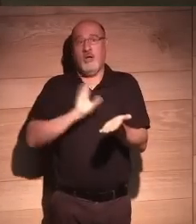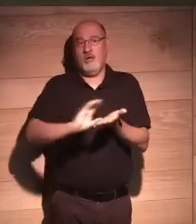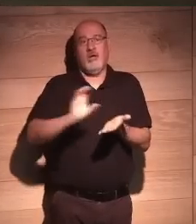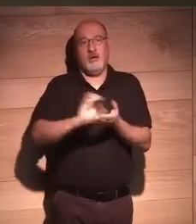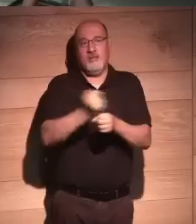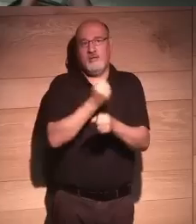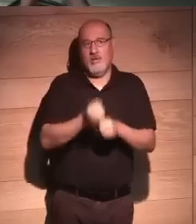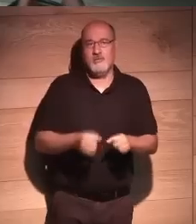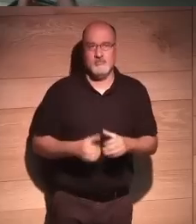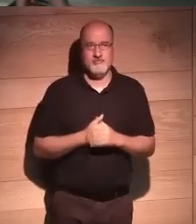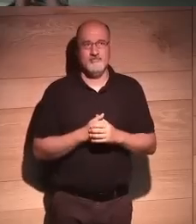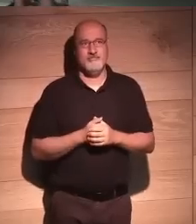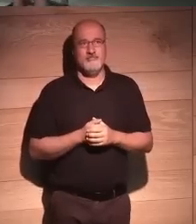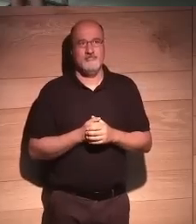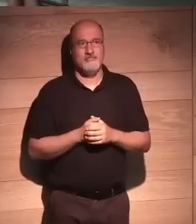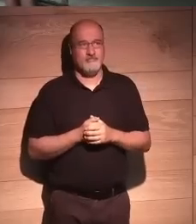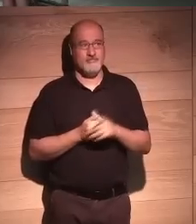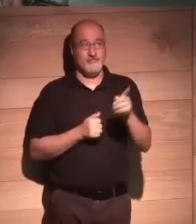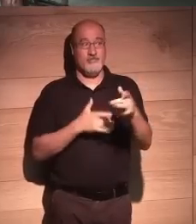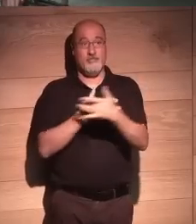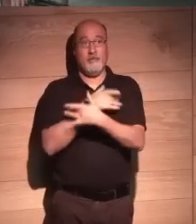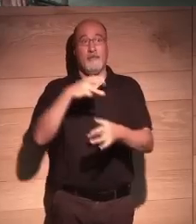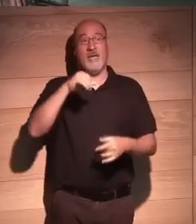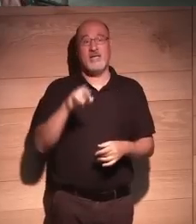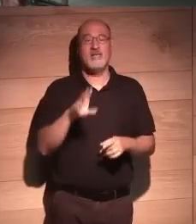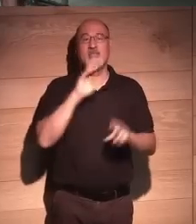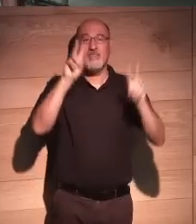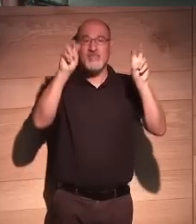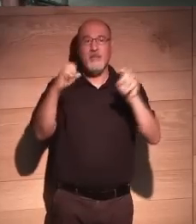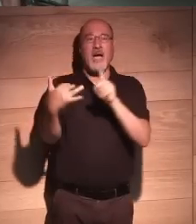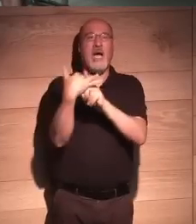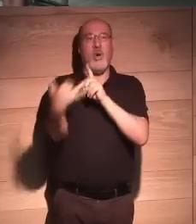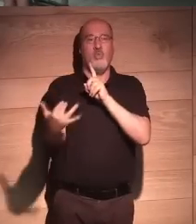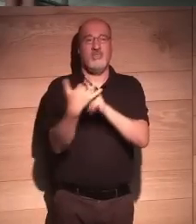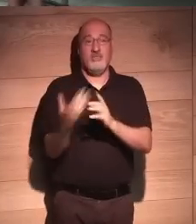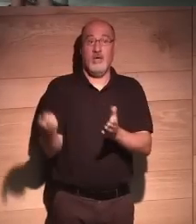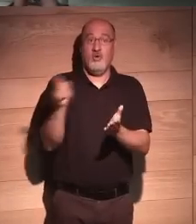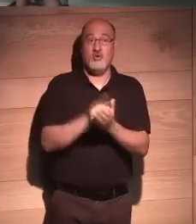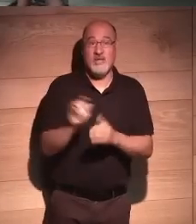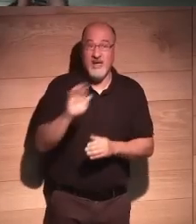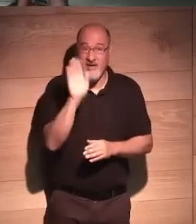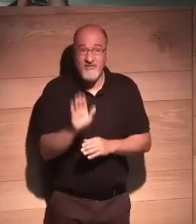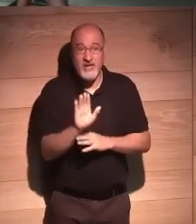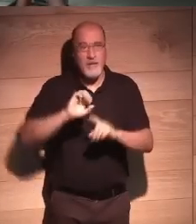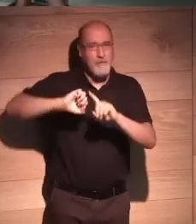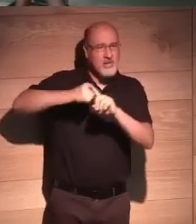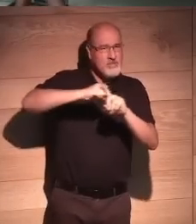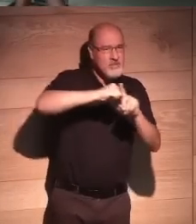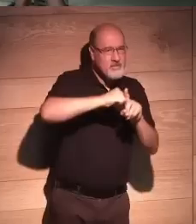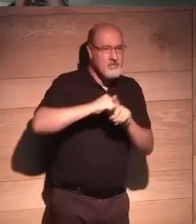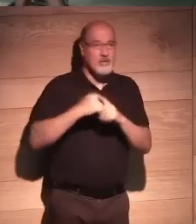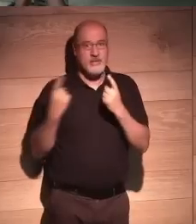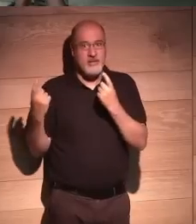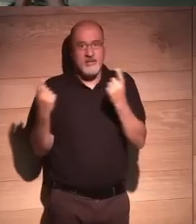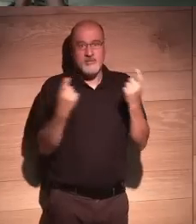pena. influencers, Bueno, Pero fíjate muchas que gracias. vuelve a influir el tema de la audiencia, porque Sí. claro, al final, como es esa presión, a lo mejor se